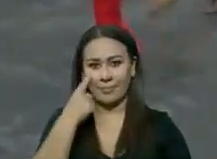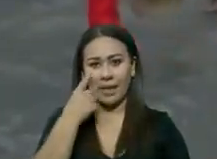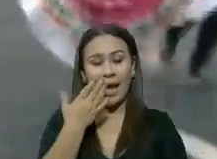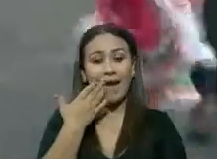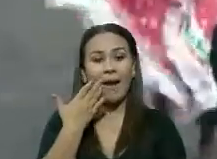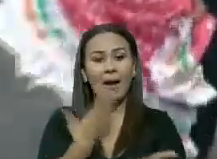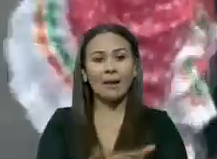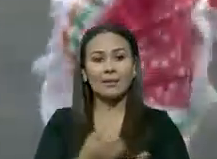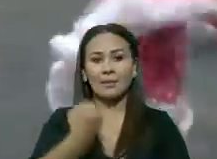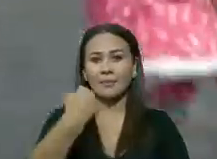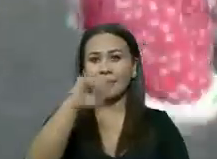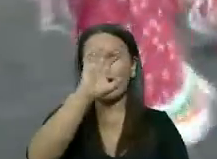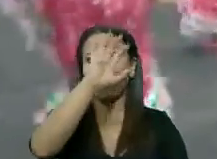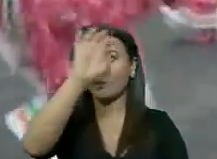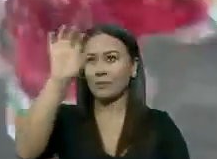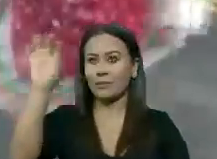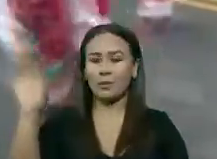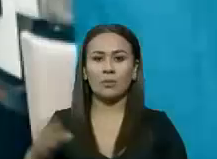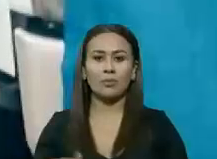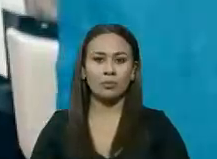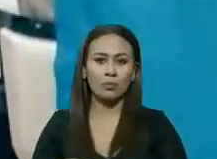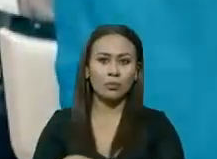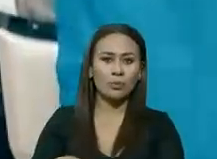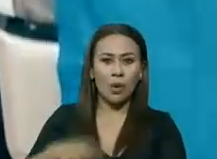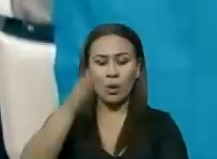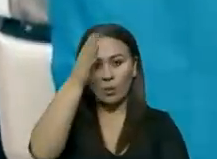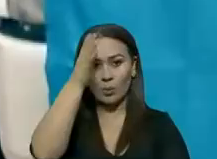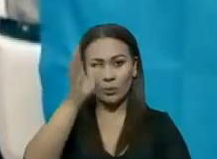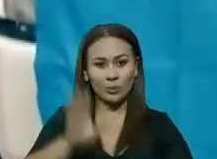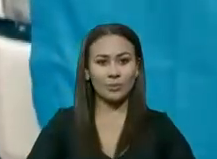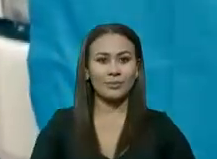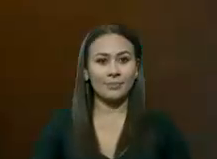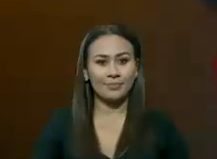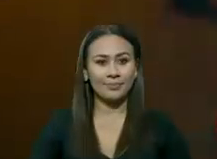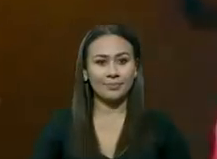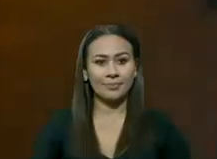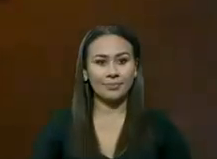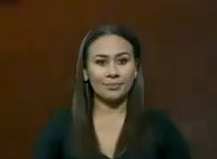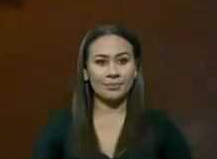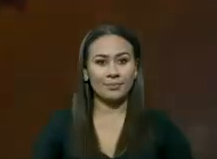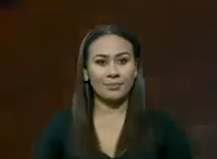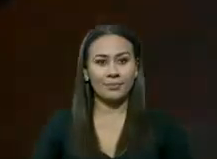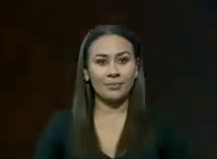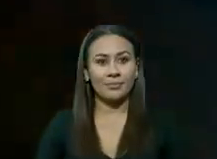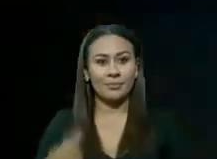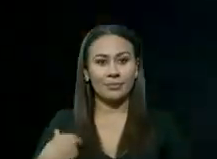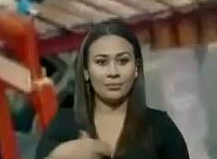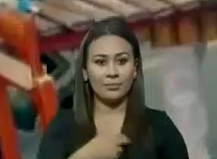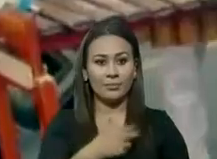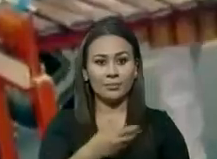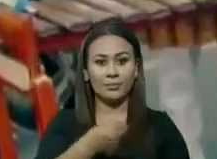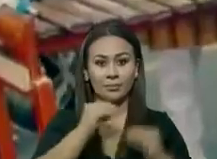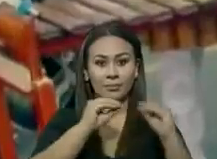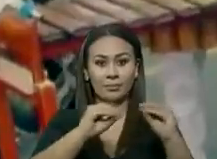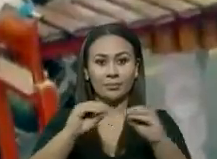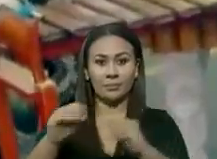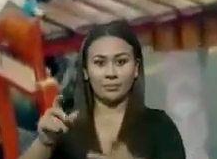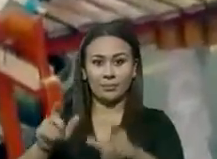otras provincias con su manifestación cultural. Que nos permiten que nosotros compartamos esto, lo que